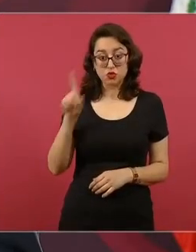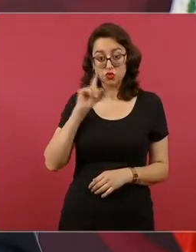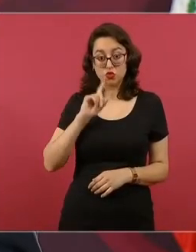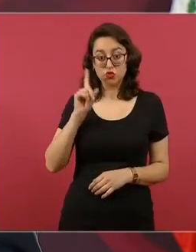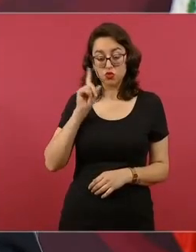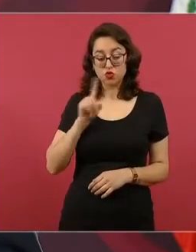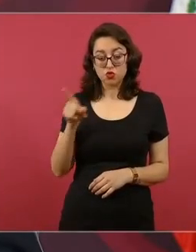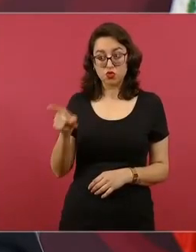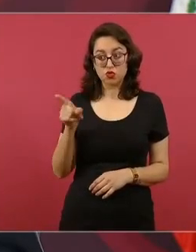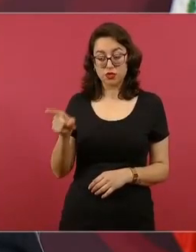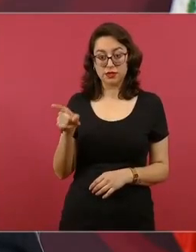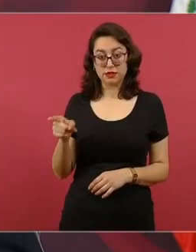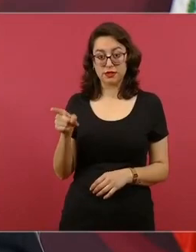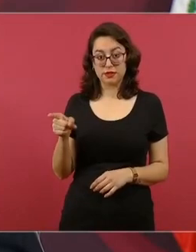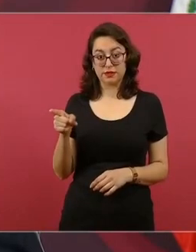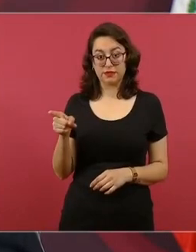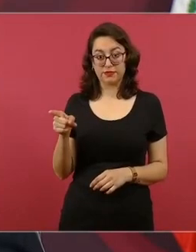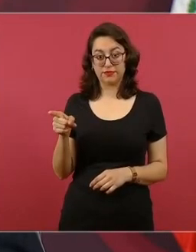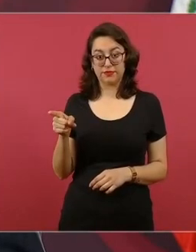la